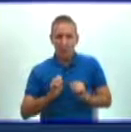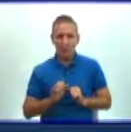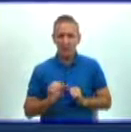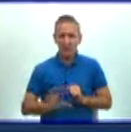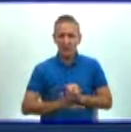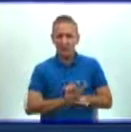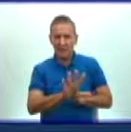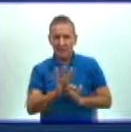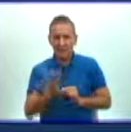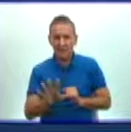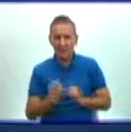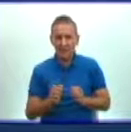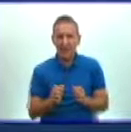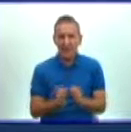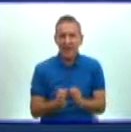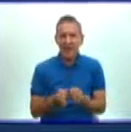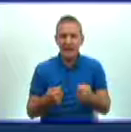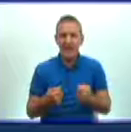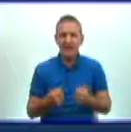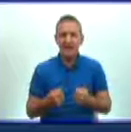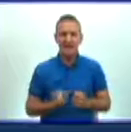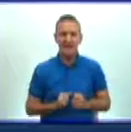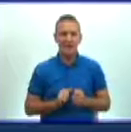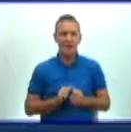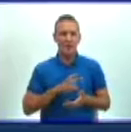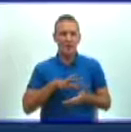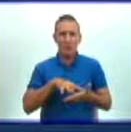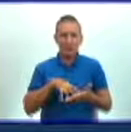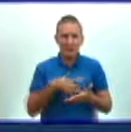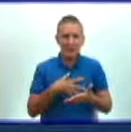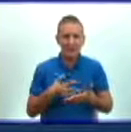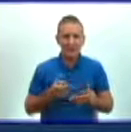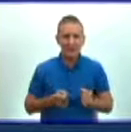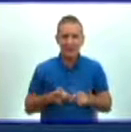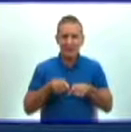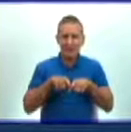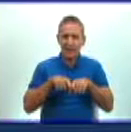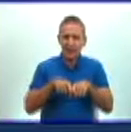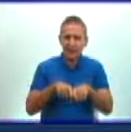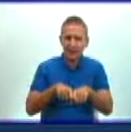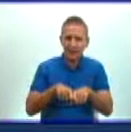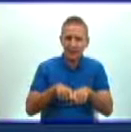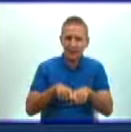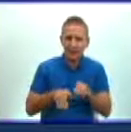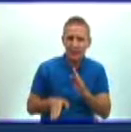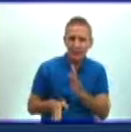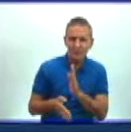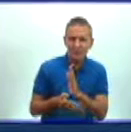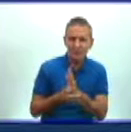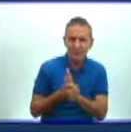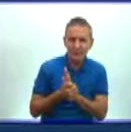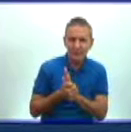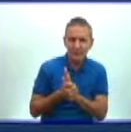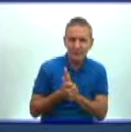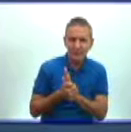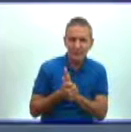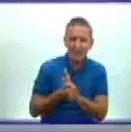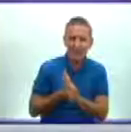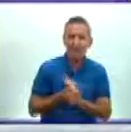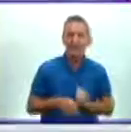es el maestro. Descubre con sus encantos los más íntimos